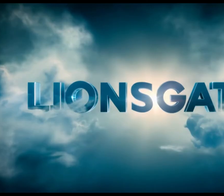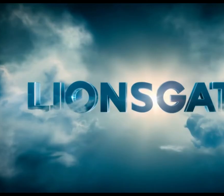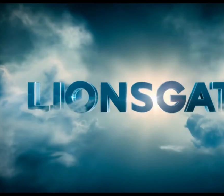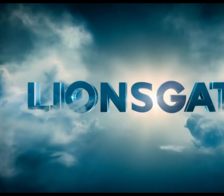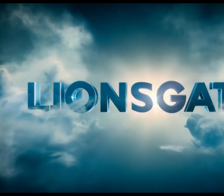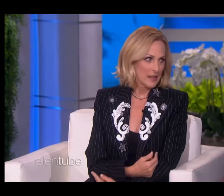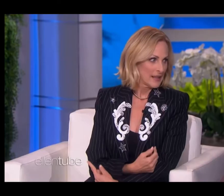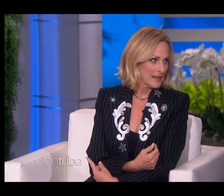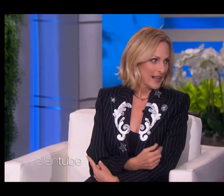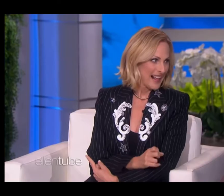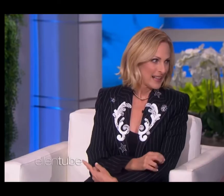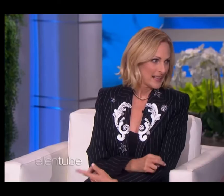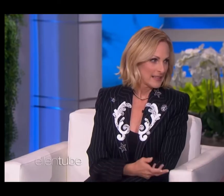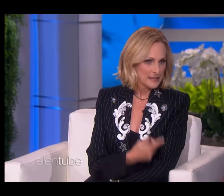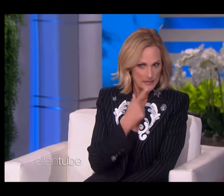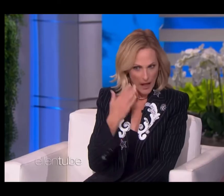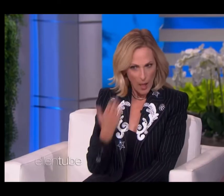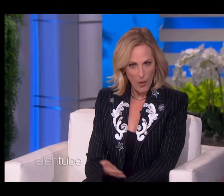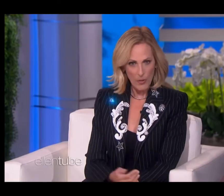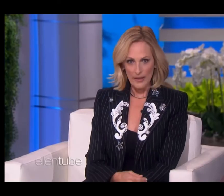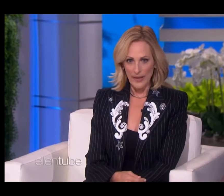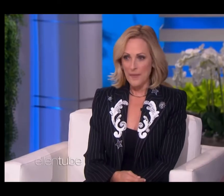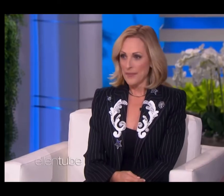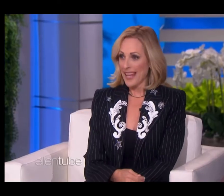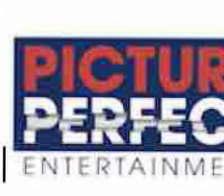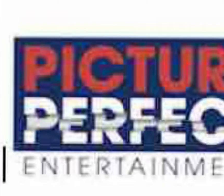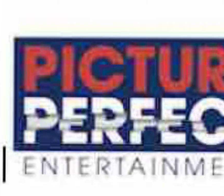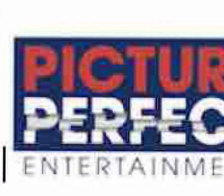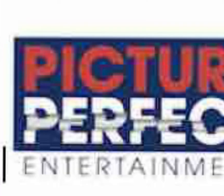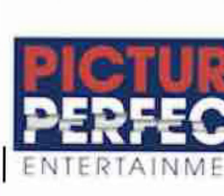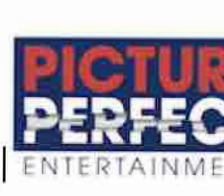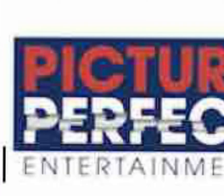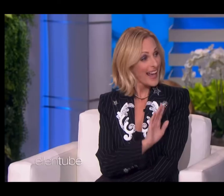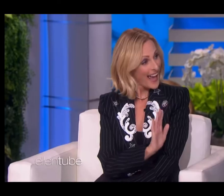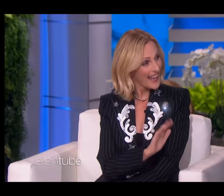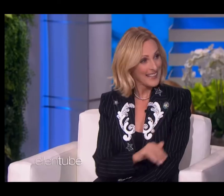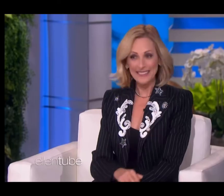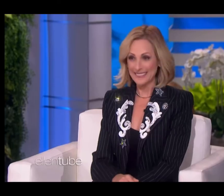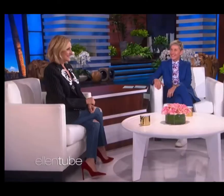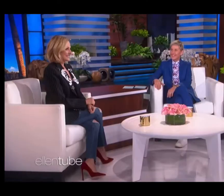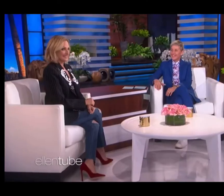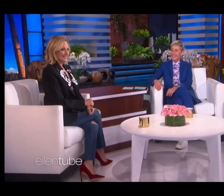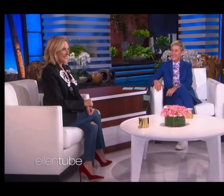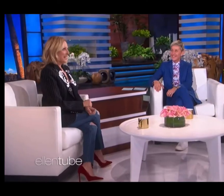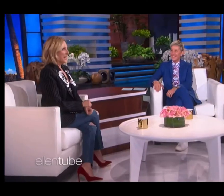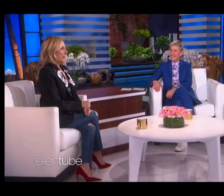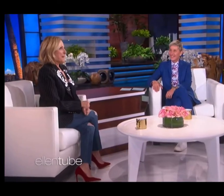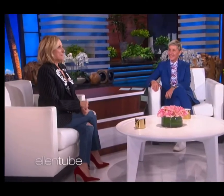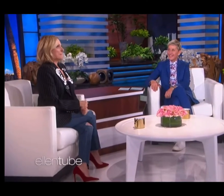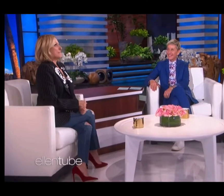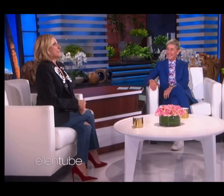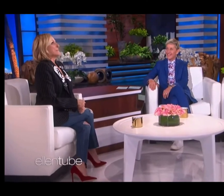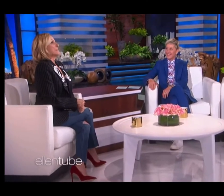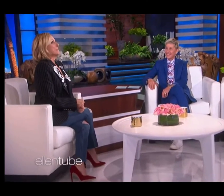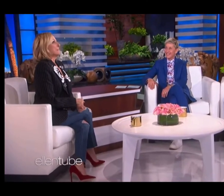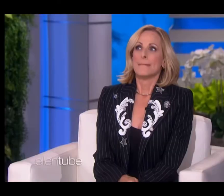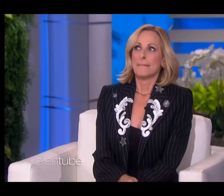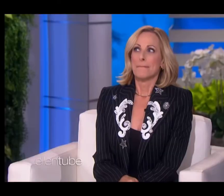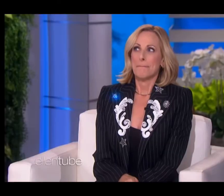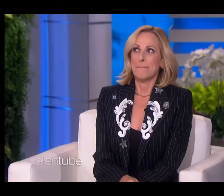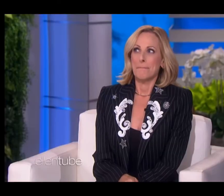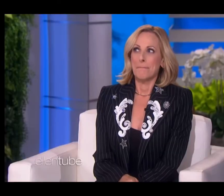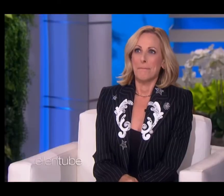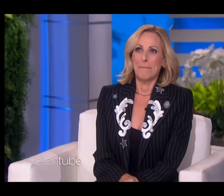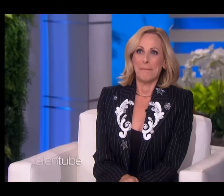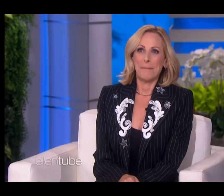él, así que tuvo que formar su propia productora a la que llamó Picture Perfect. Aunque al ser una nueva compañía no podía ser la única que